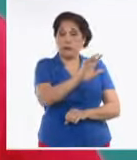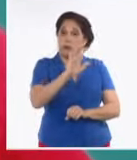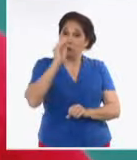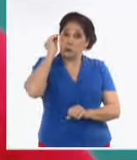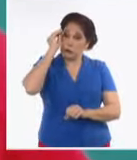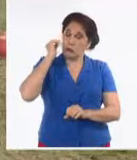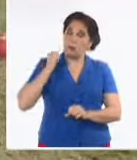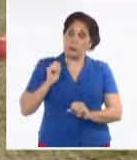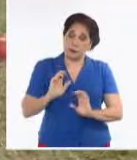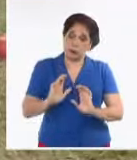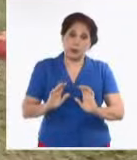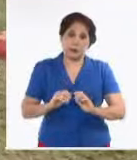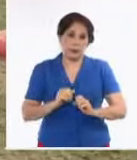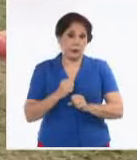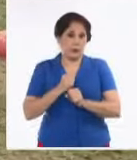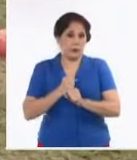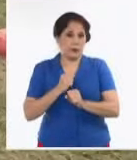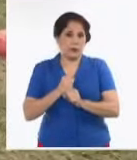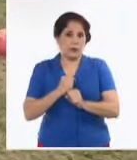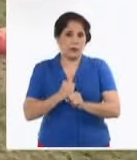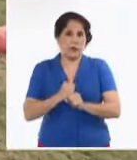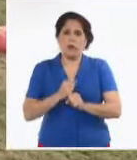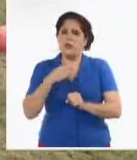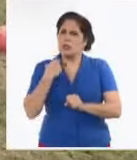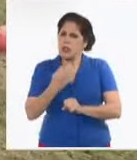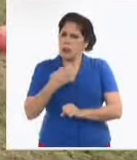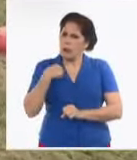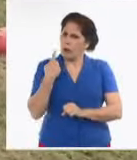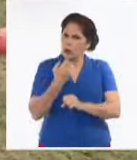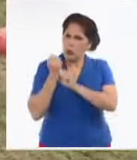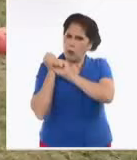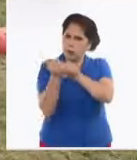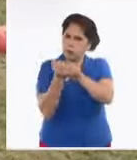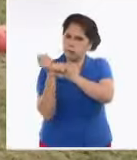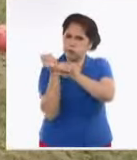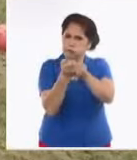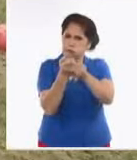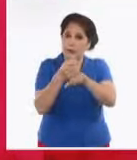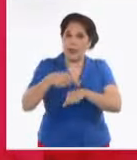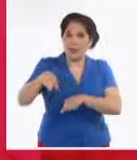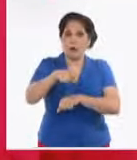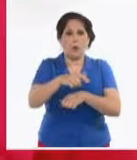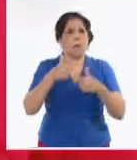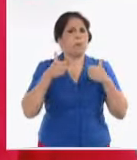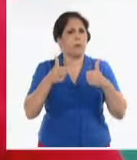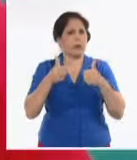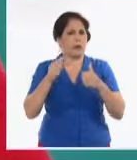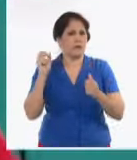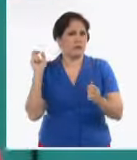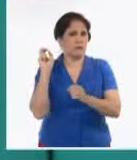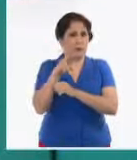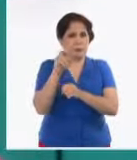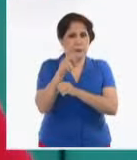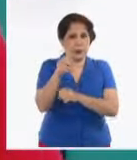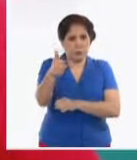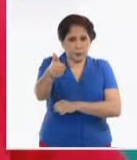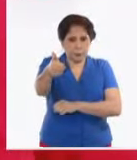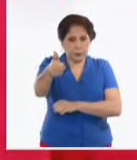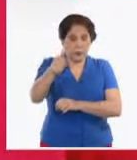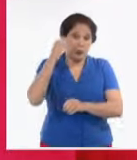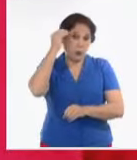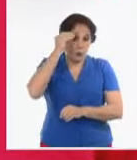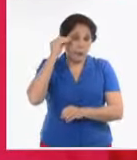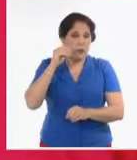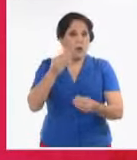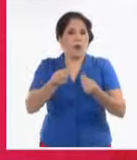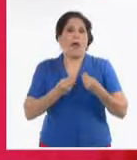bien, todos los juegos que hemos efectuado han estado muy bien efectivos en sus tiros y eso nos ha dado la